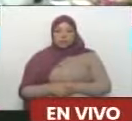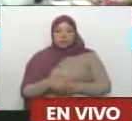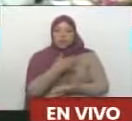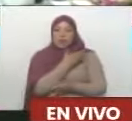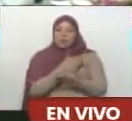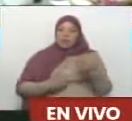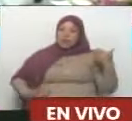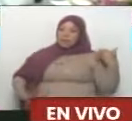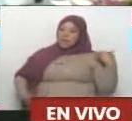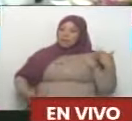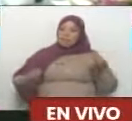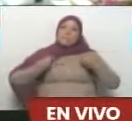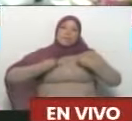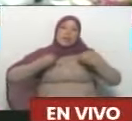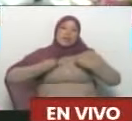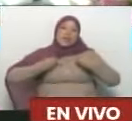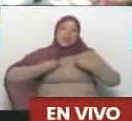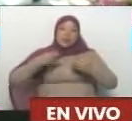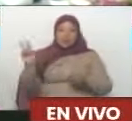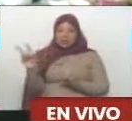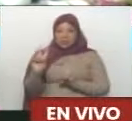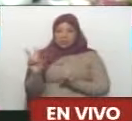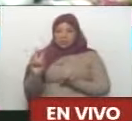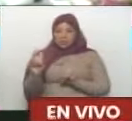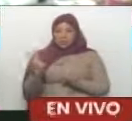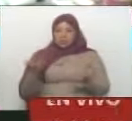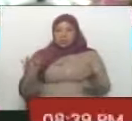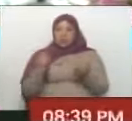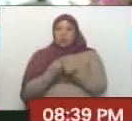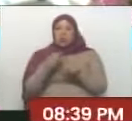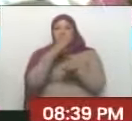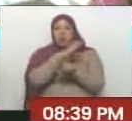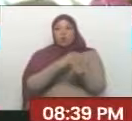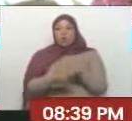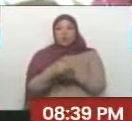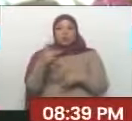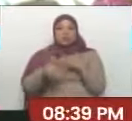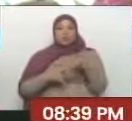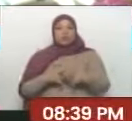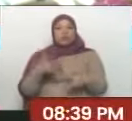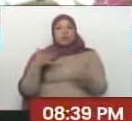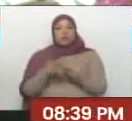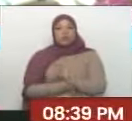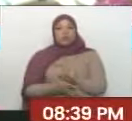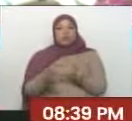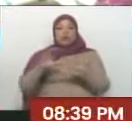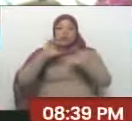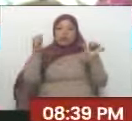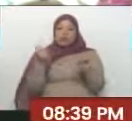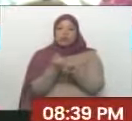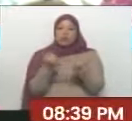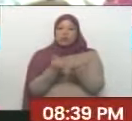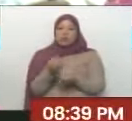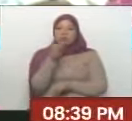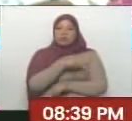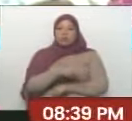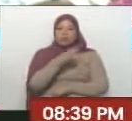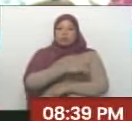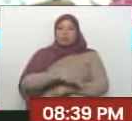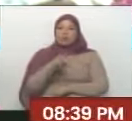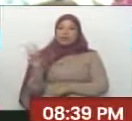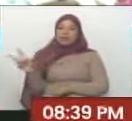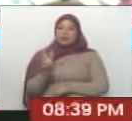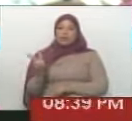Presidente, que viva Venezuela. Que viva. Junto con los cultores, artistas, creadores y los animadores socioculturales de la Misión